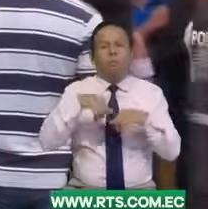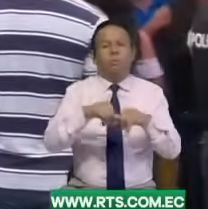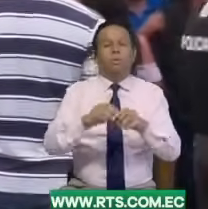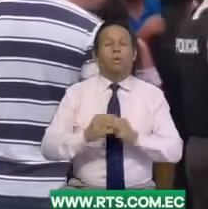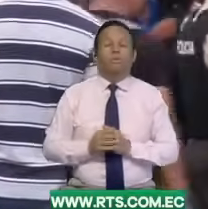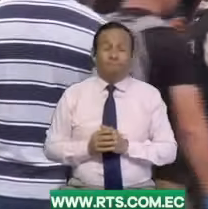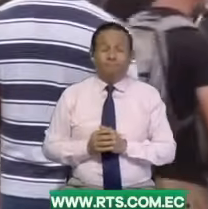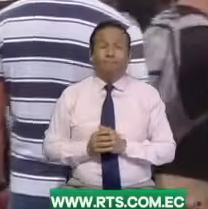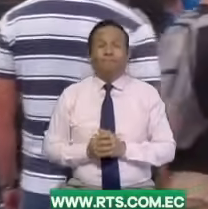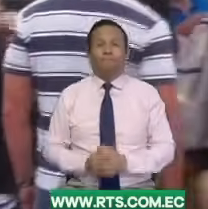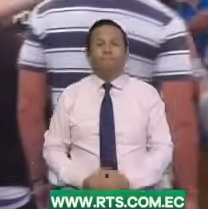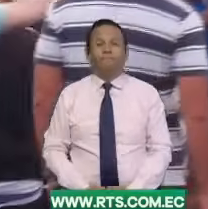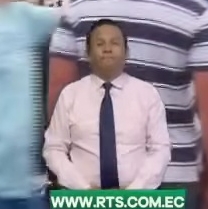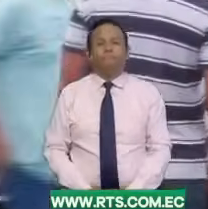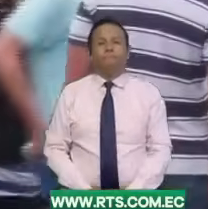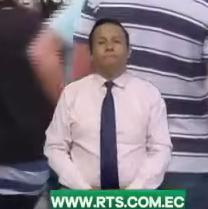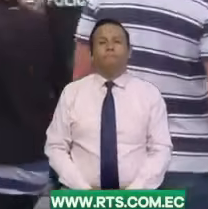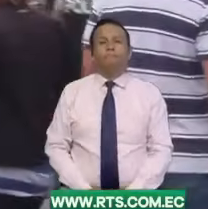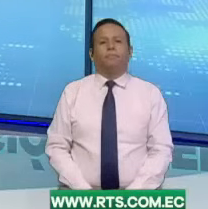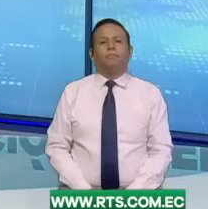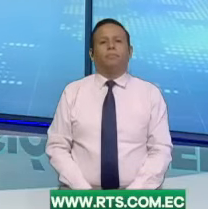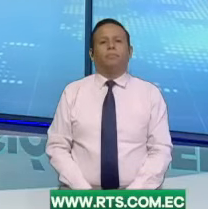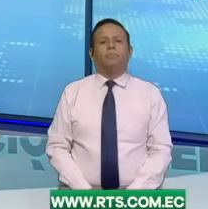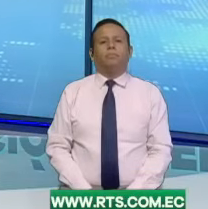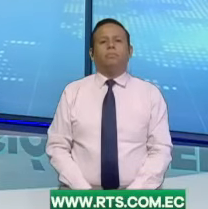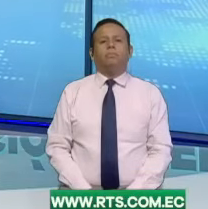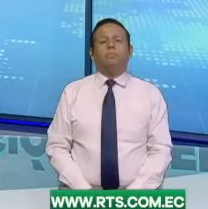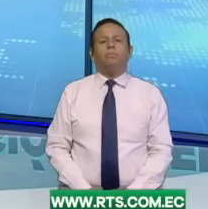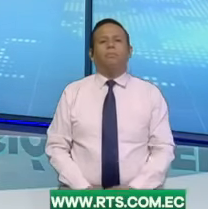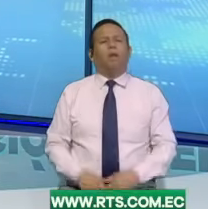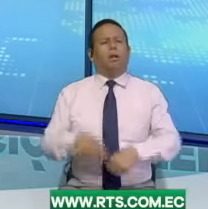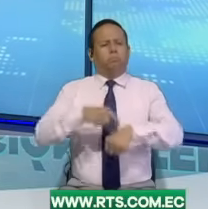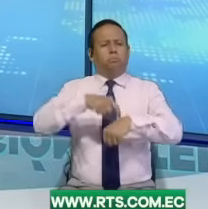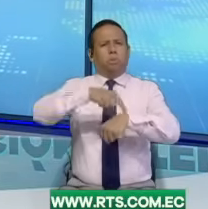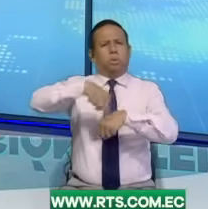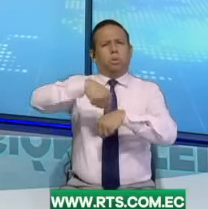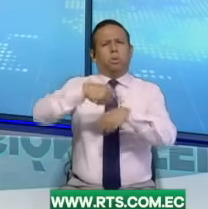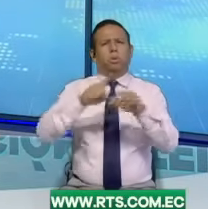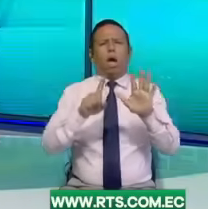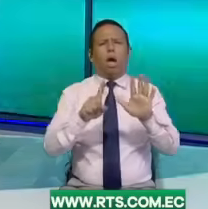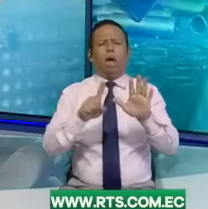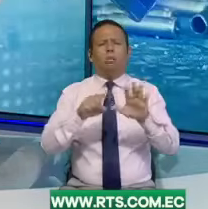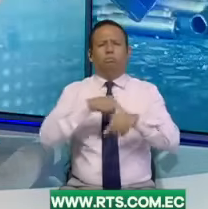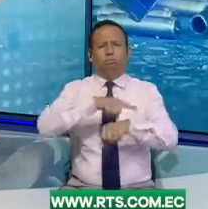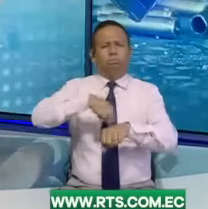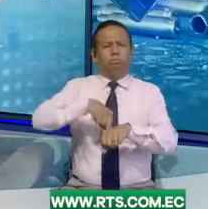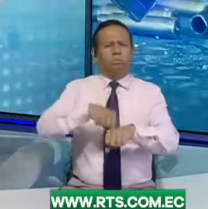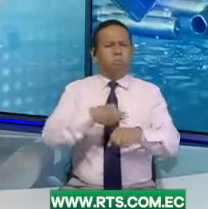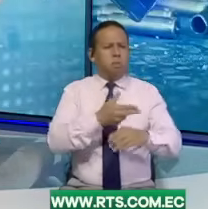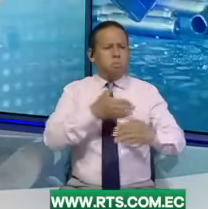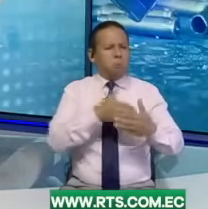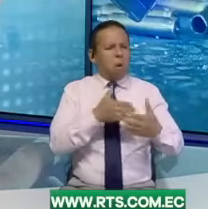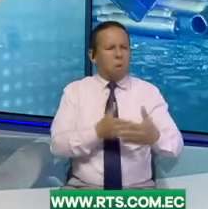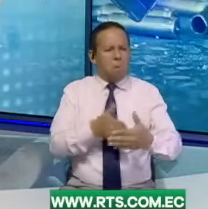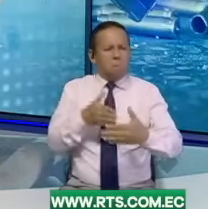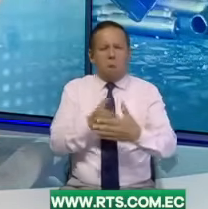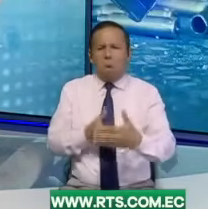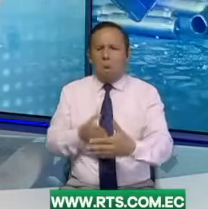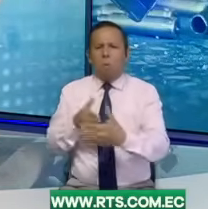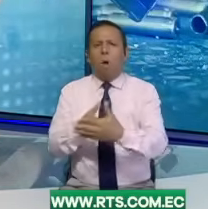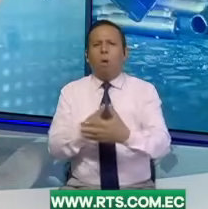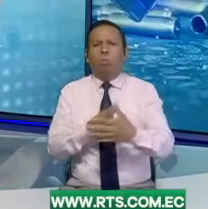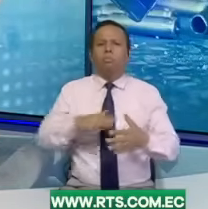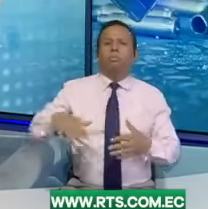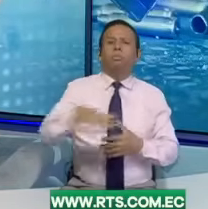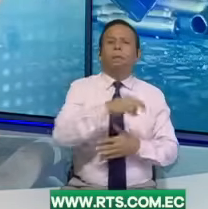informó Miguel Laje. En menos de 6 horas, 3 ataques dejaron un muerto y 2 heridos en Manta, provincia